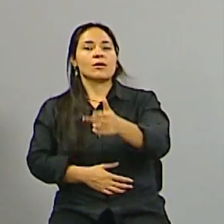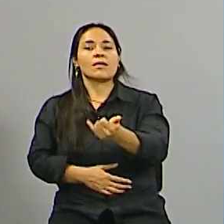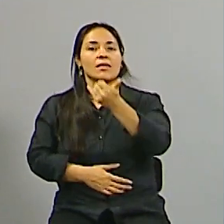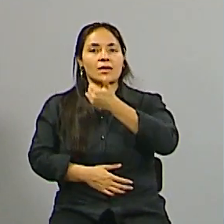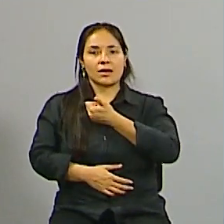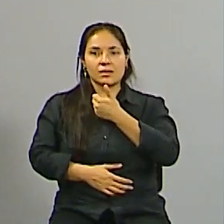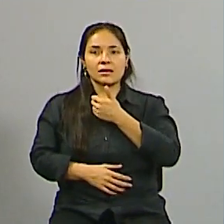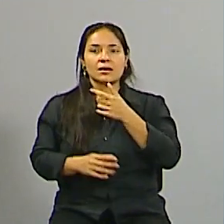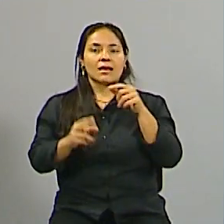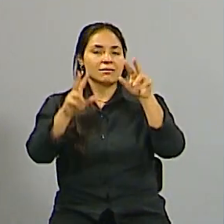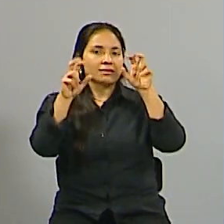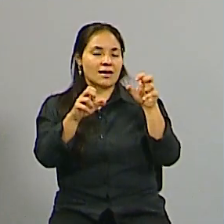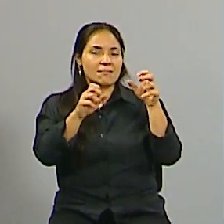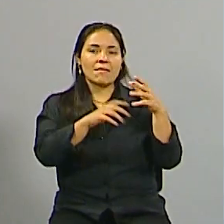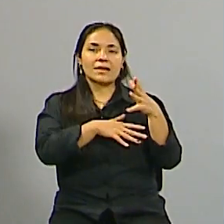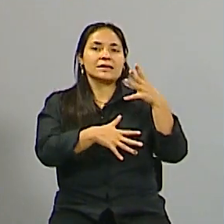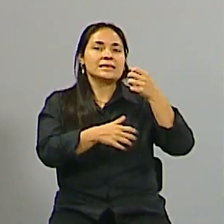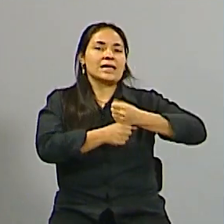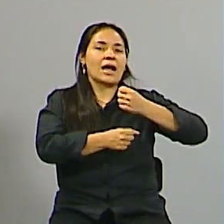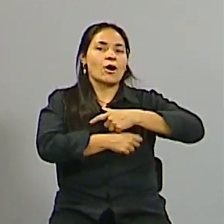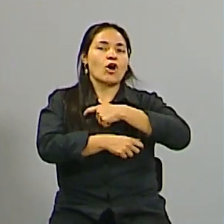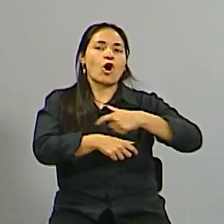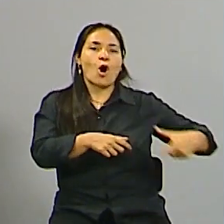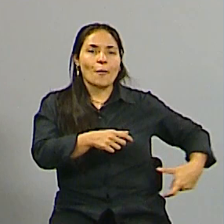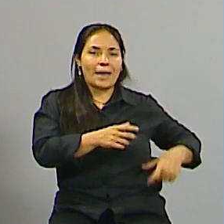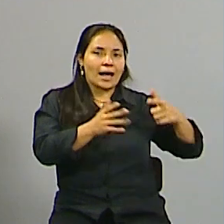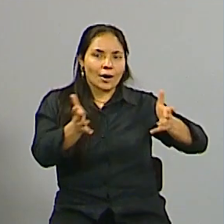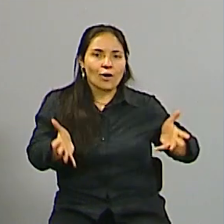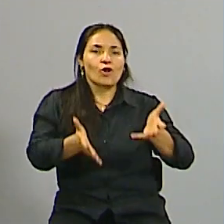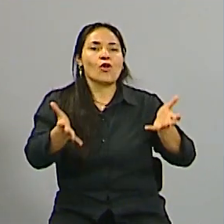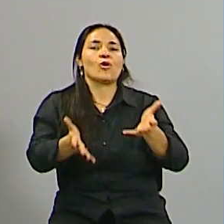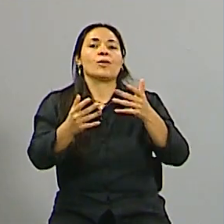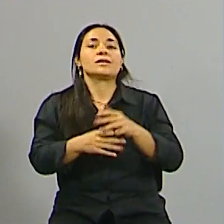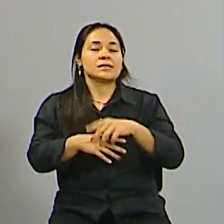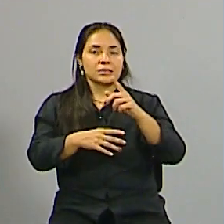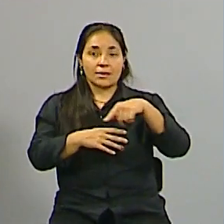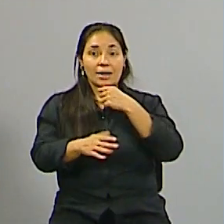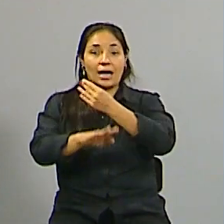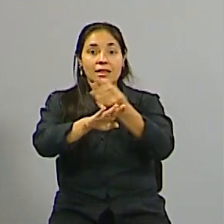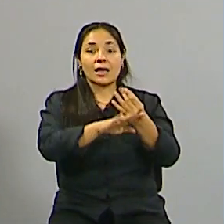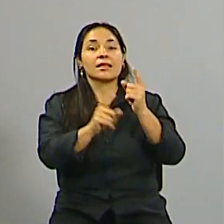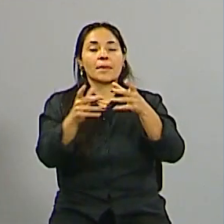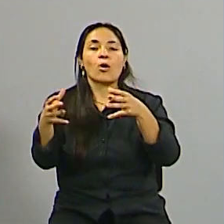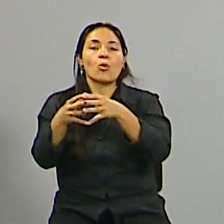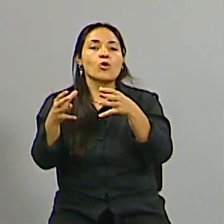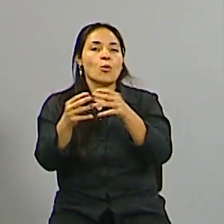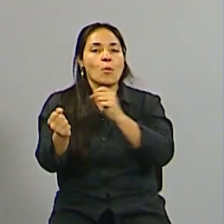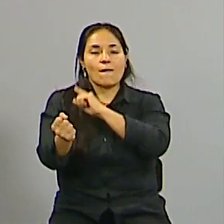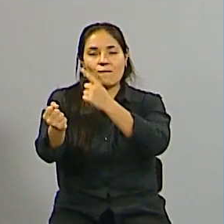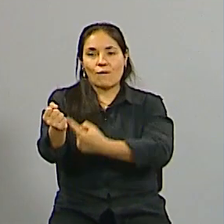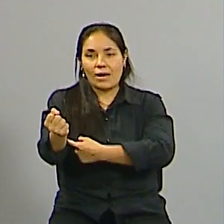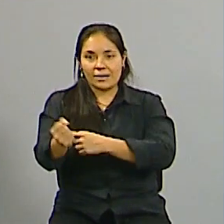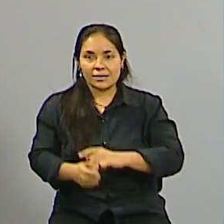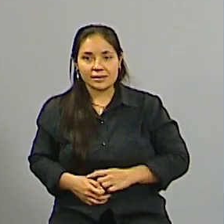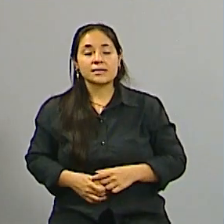del aparato, ¿no? Siempre se habla de la fuerza del aparato para cualquier candidato y sobre todo para los partidos fuertes. En esta interna,